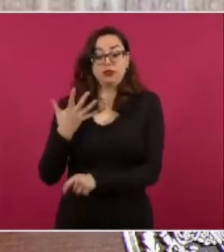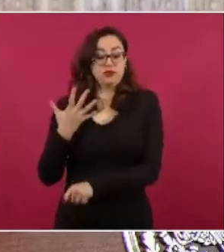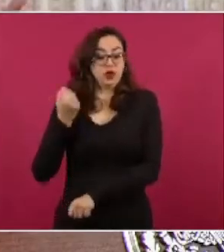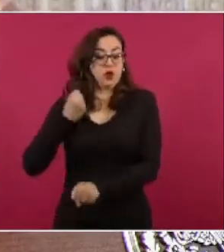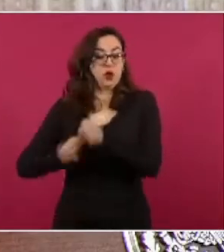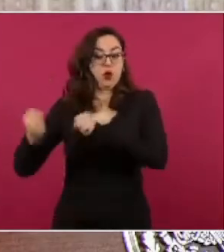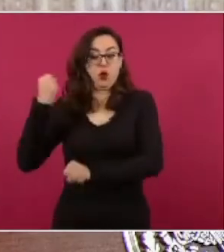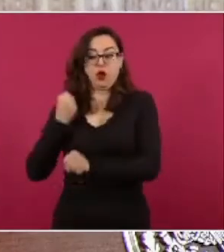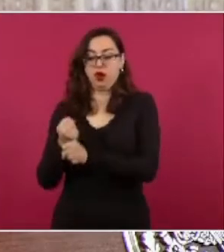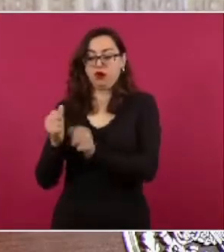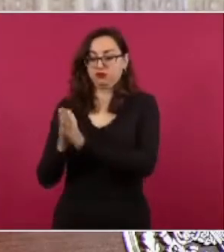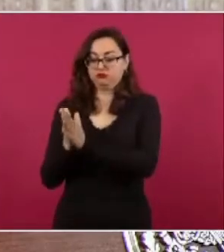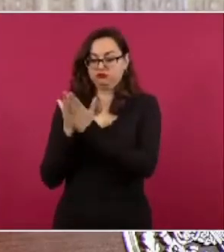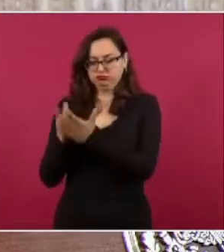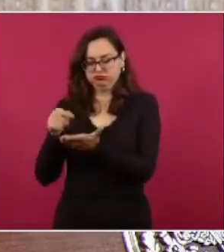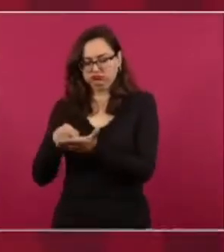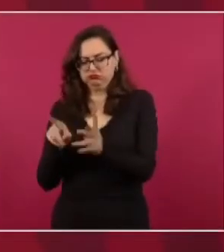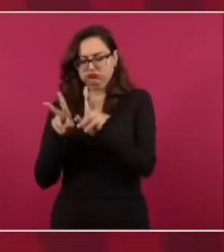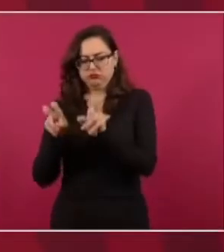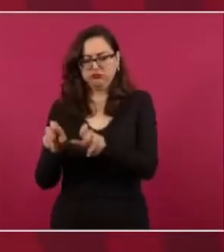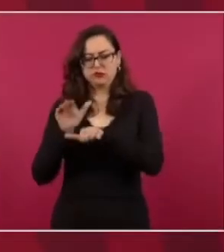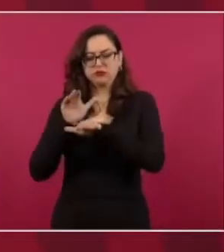Ahí está Ayotzinapa,